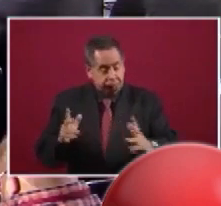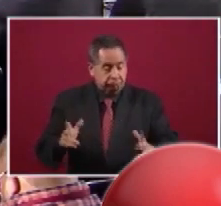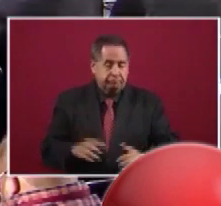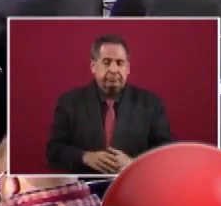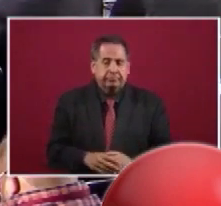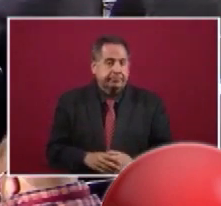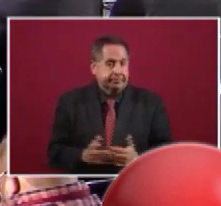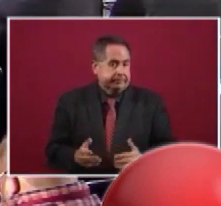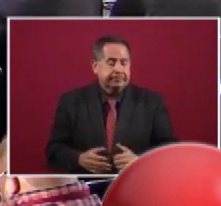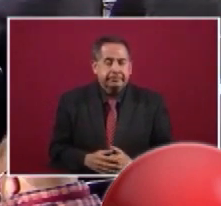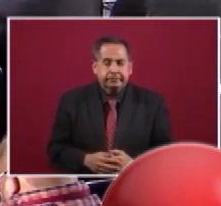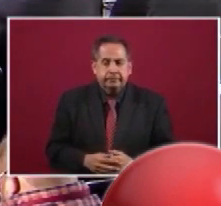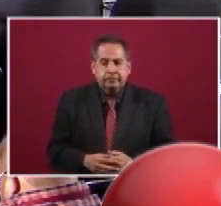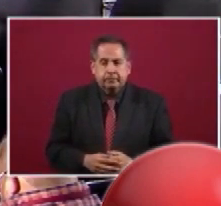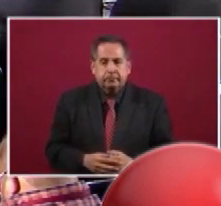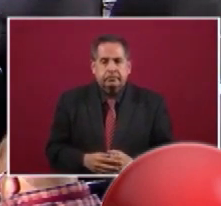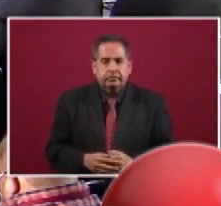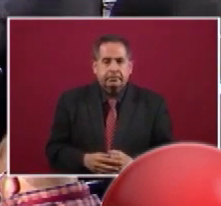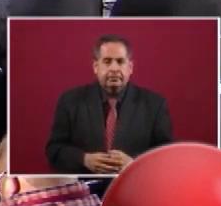Porque